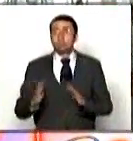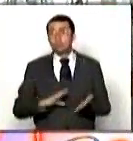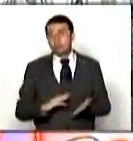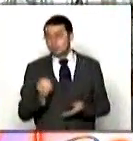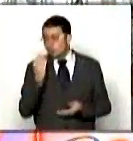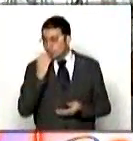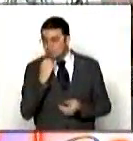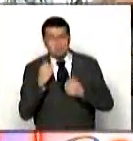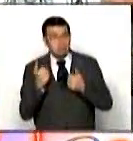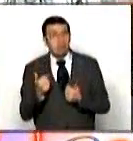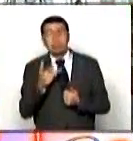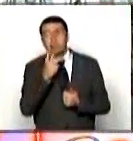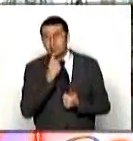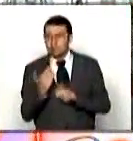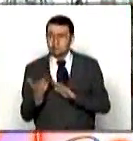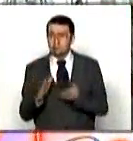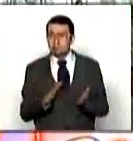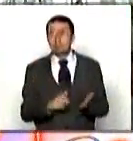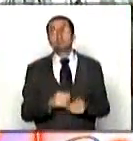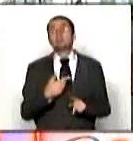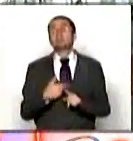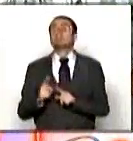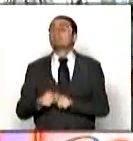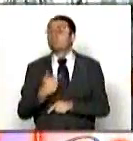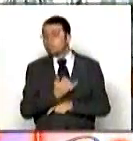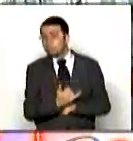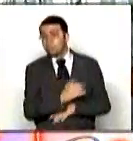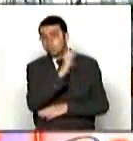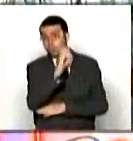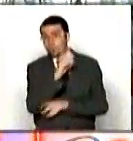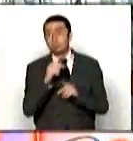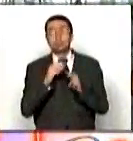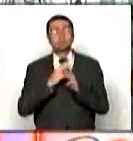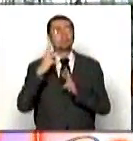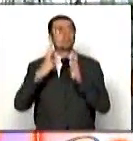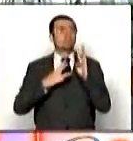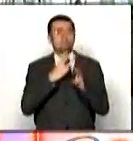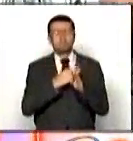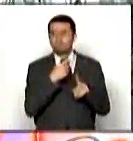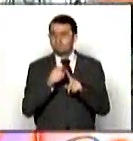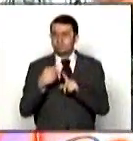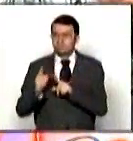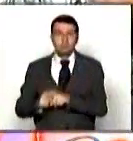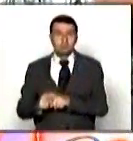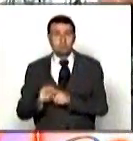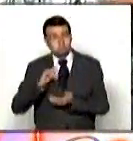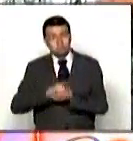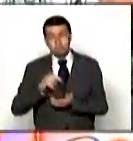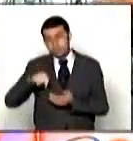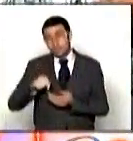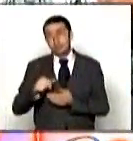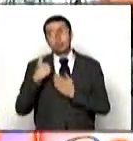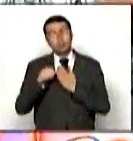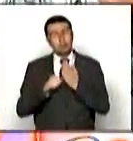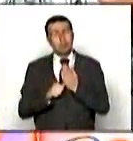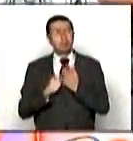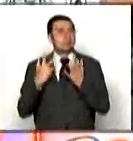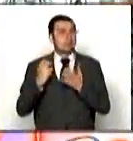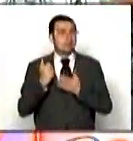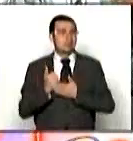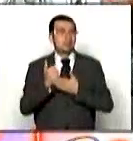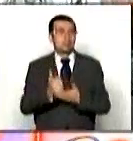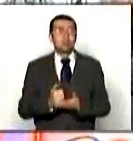alimentación, en fin, tantas cosas que suceden no solamente aquí sino en el mundo. Y este programa vela porque